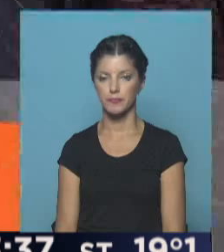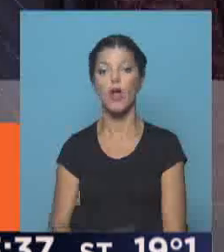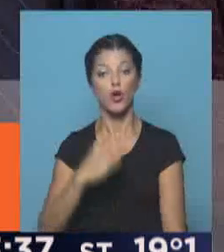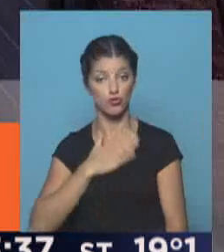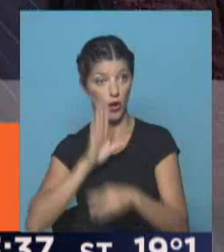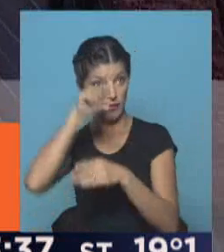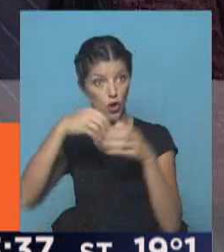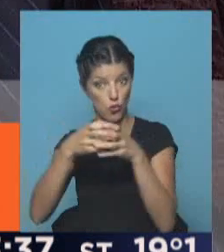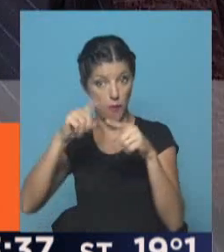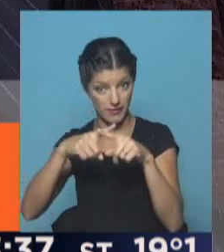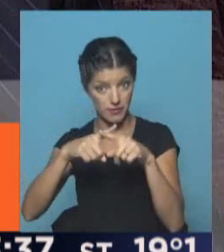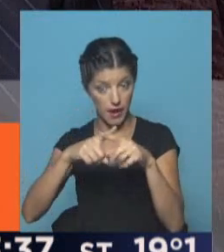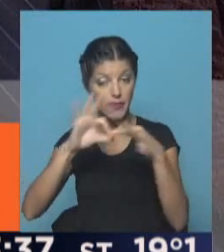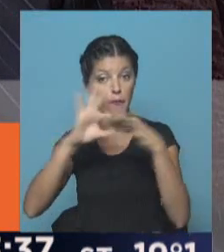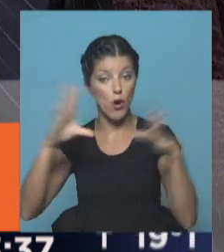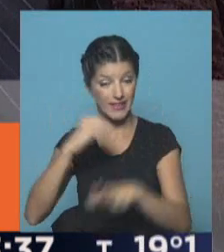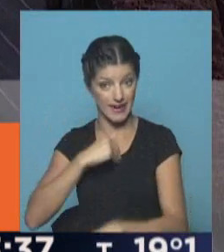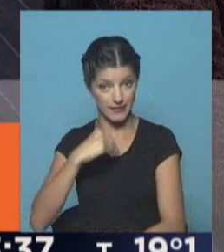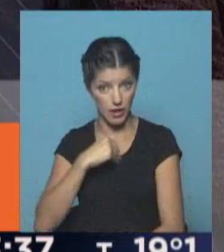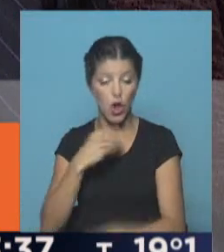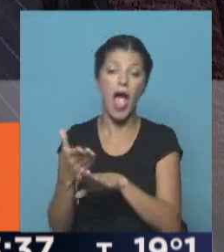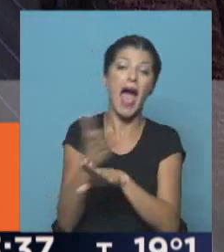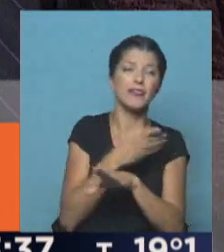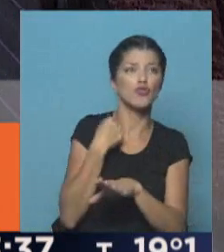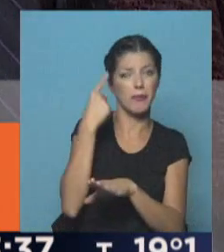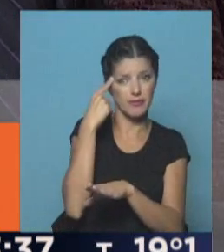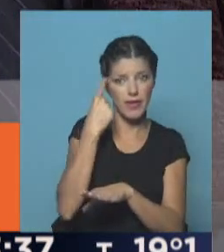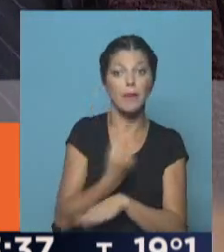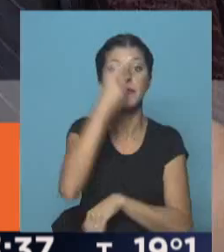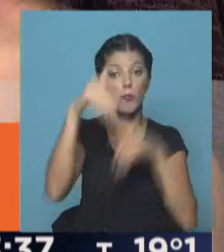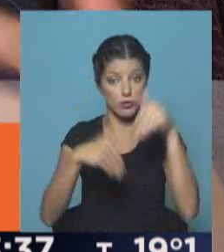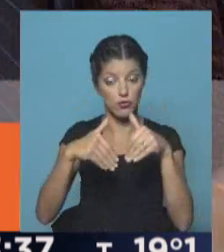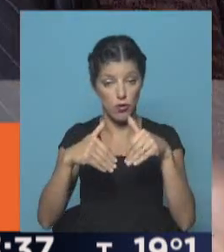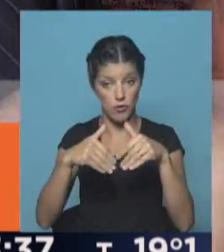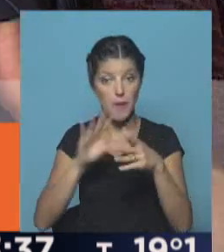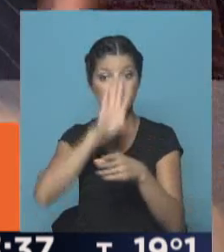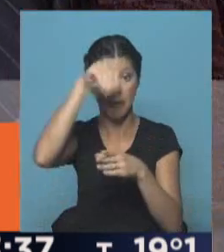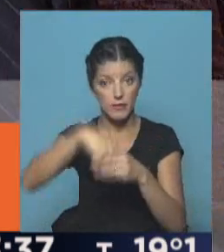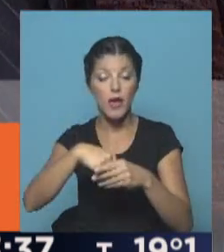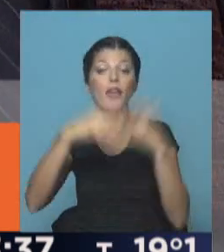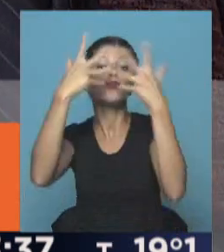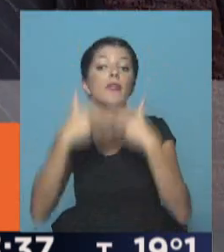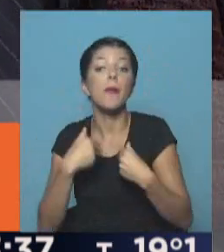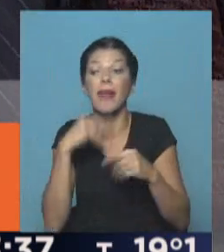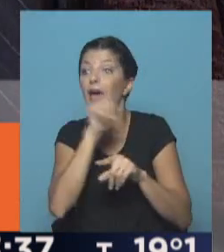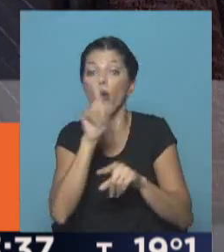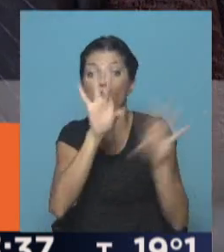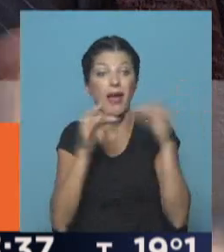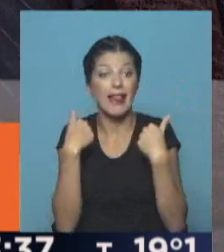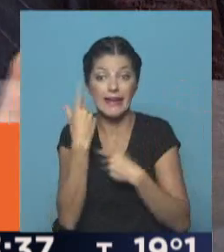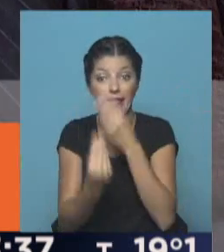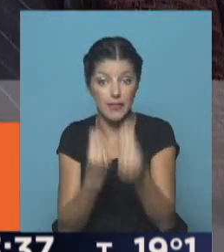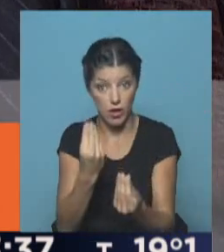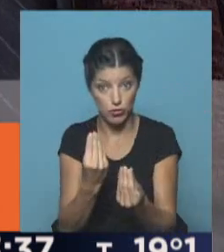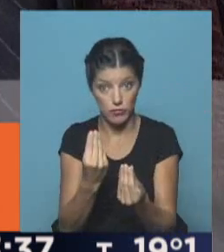digo eso y yo en un principio una partidaria de participar en las primarias en un sistema no cierto para elegir nuestro candidato que tiene